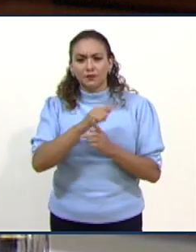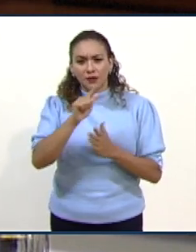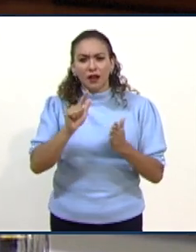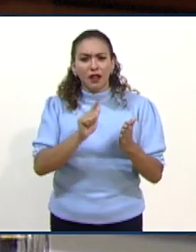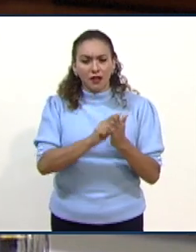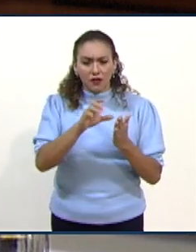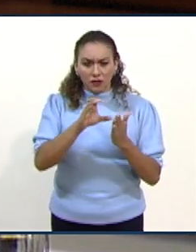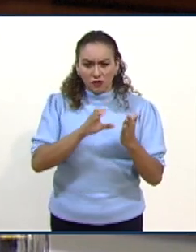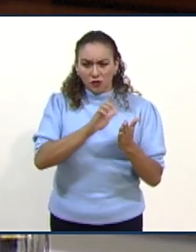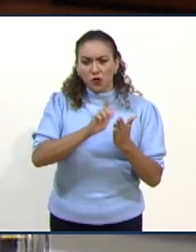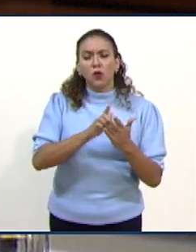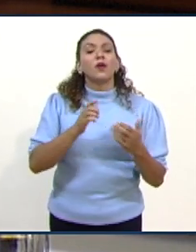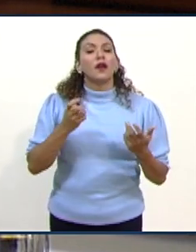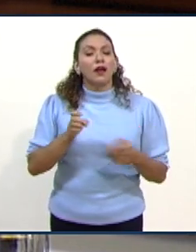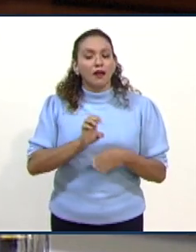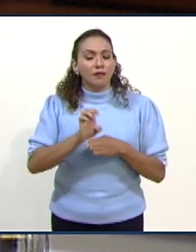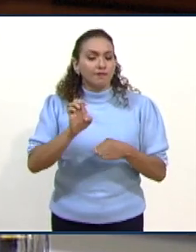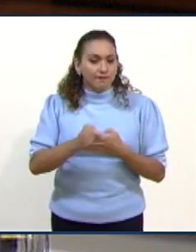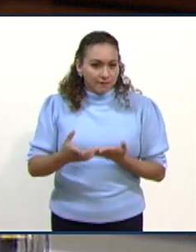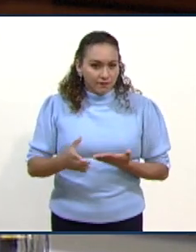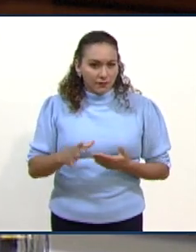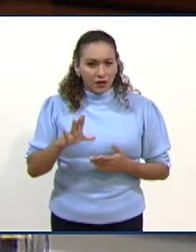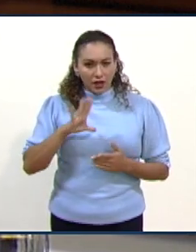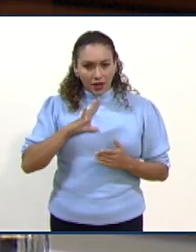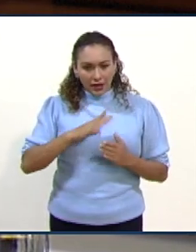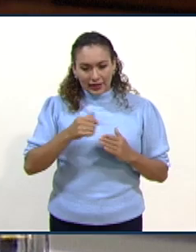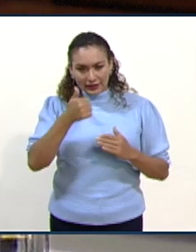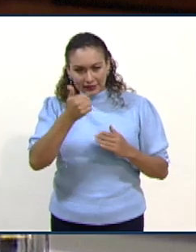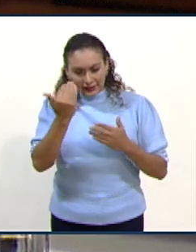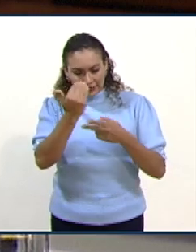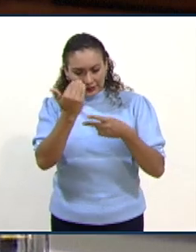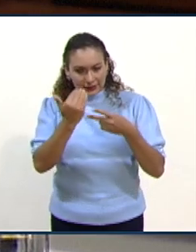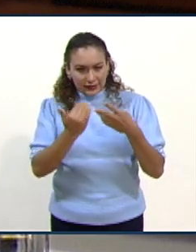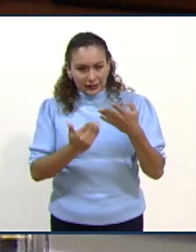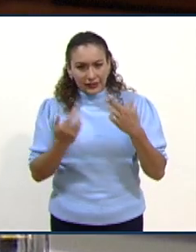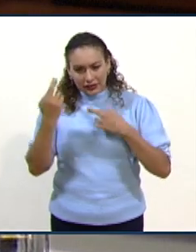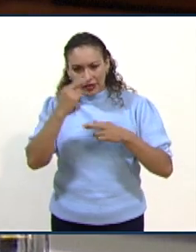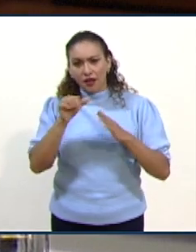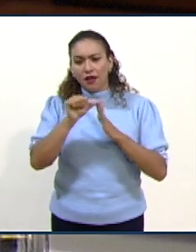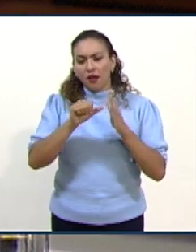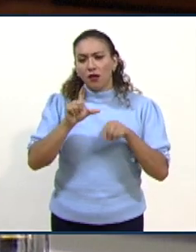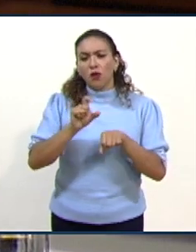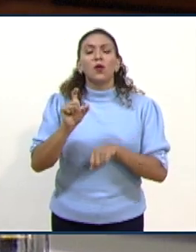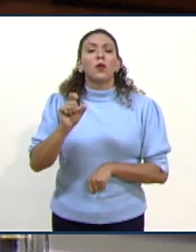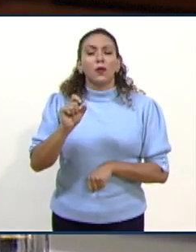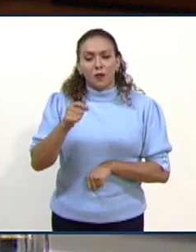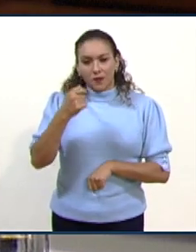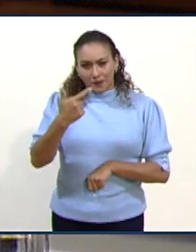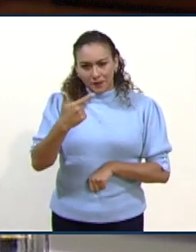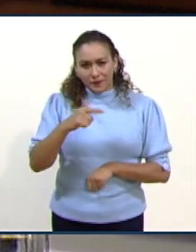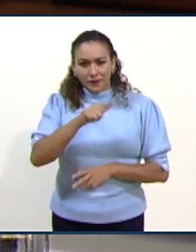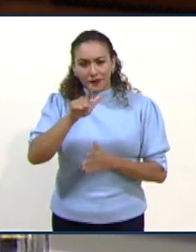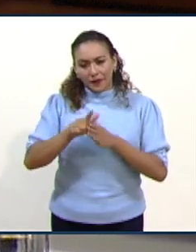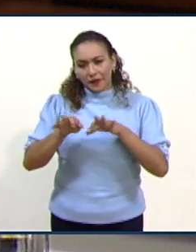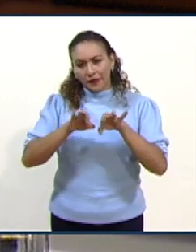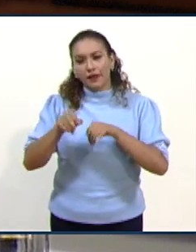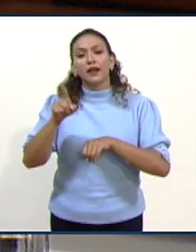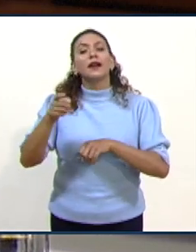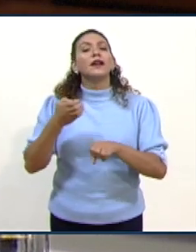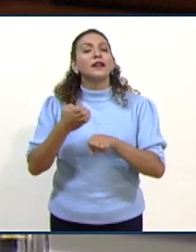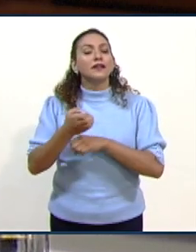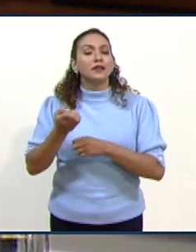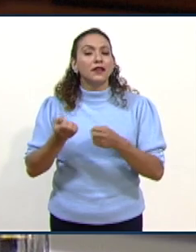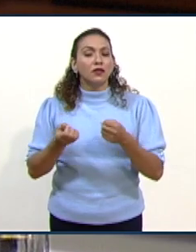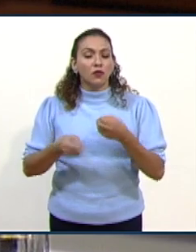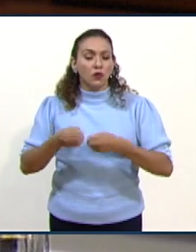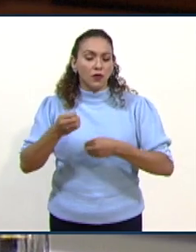fallada. En ese sentido, las 6 fracciones impugnadas del artículo 27 de la Ley Orgánica del Tribunal Estatal de Justicia